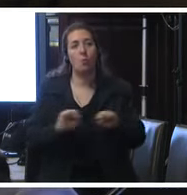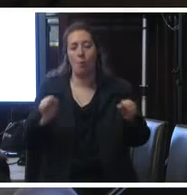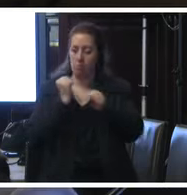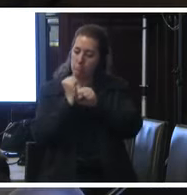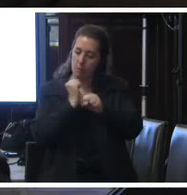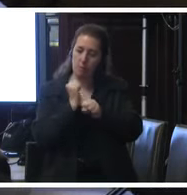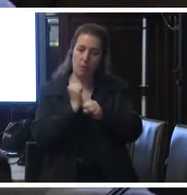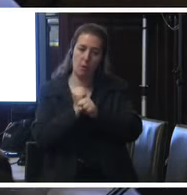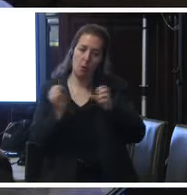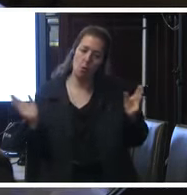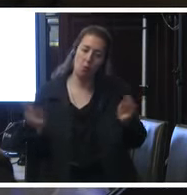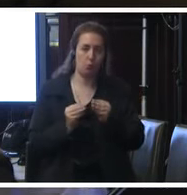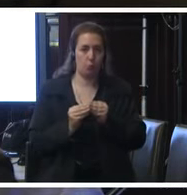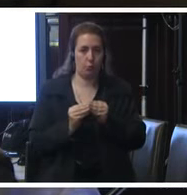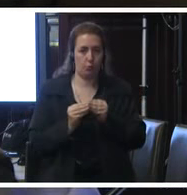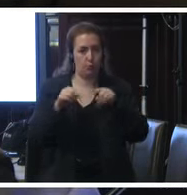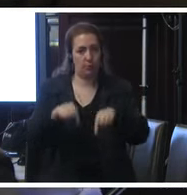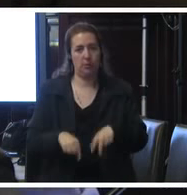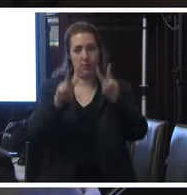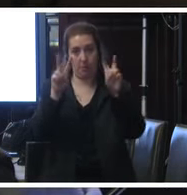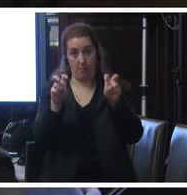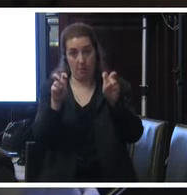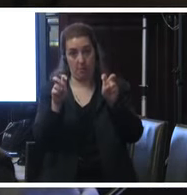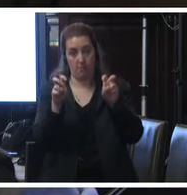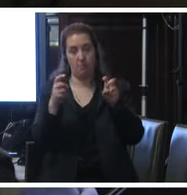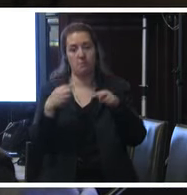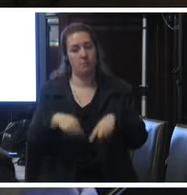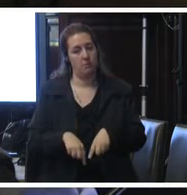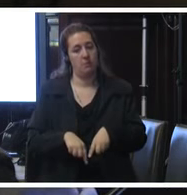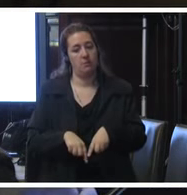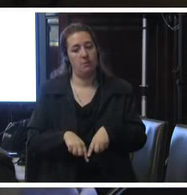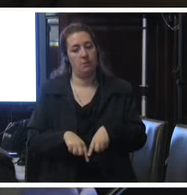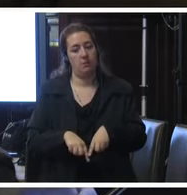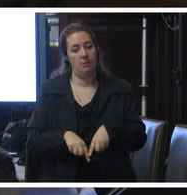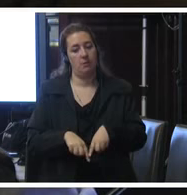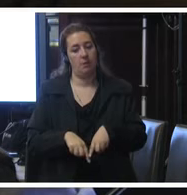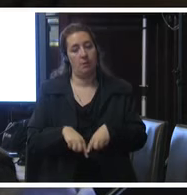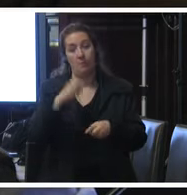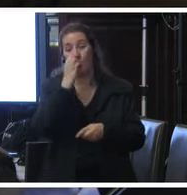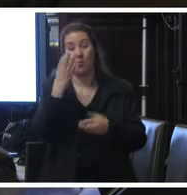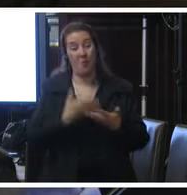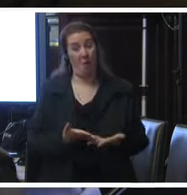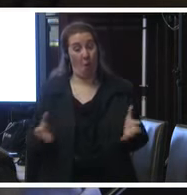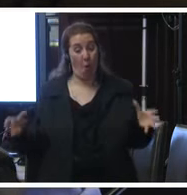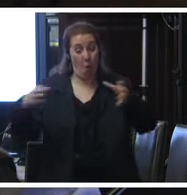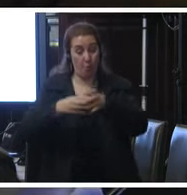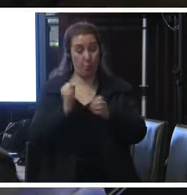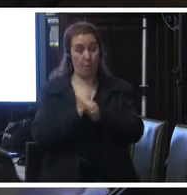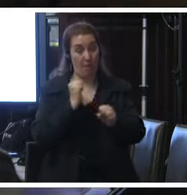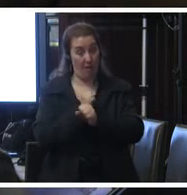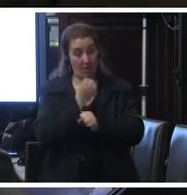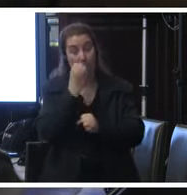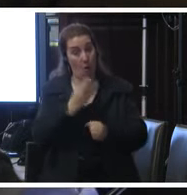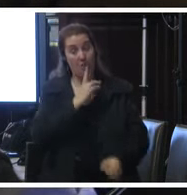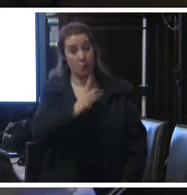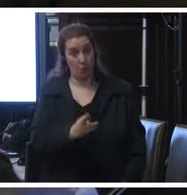trabajar juntos sobre esto y va a ser mucho más eficaz, más efectivo si lo podemos hacer